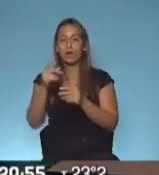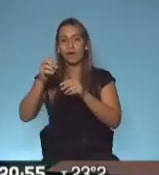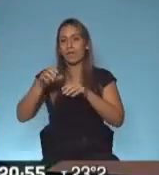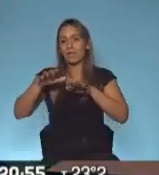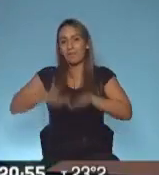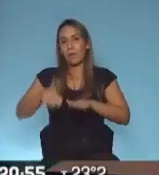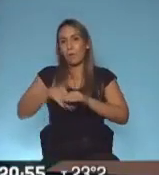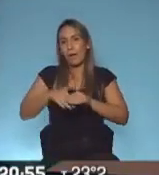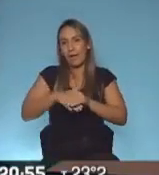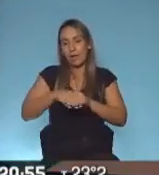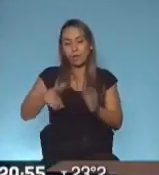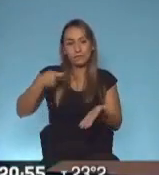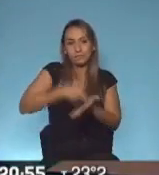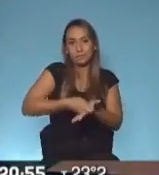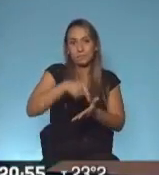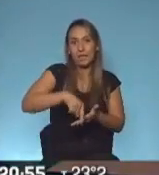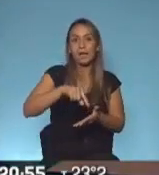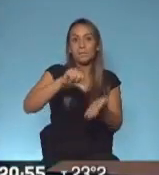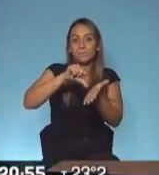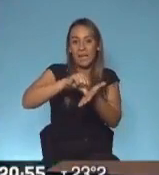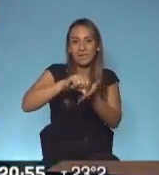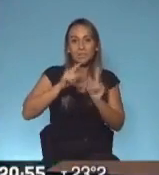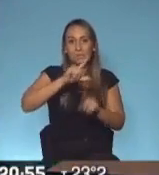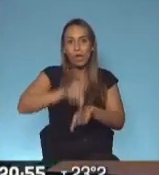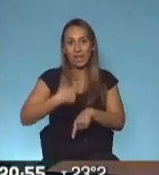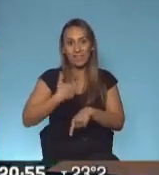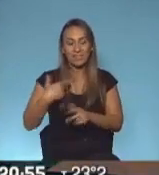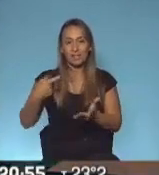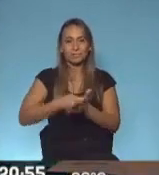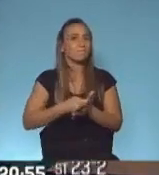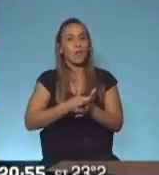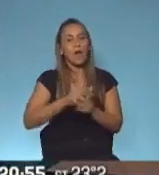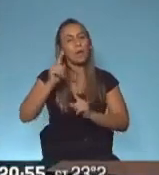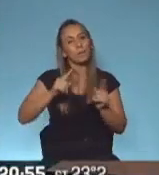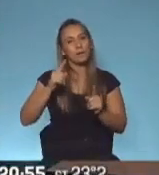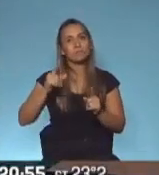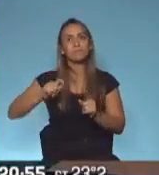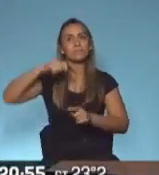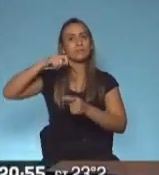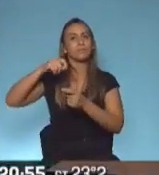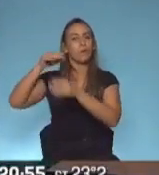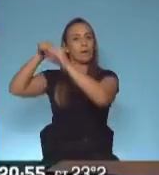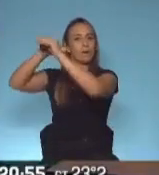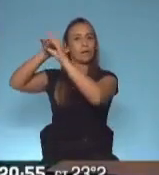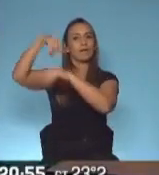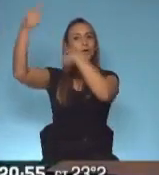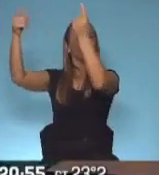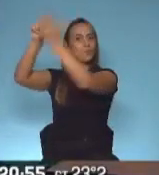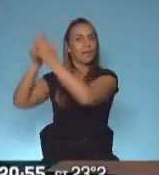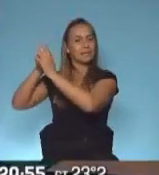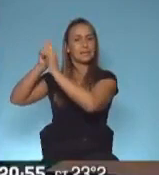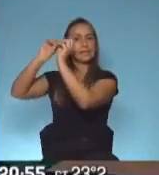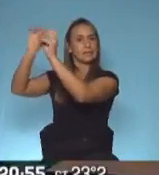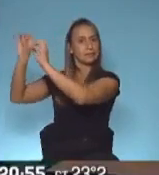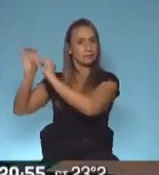país e invertirlos en el país, los sacan y eso también nos lleva a un atraso. Me parece que la gran cúpula empresarial argentina debería